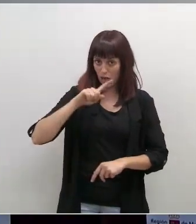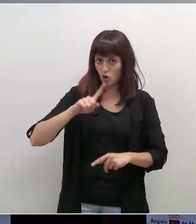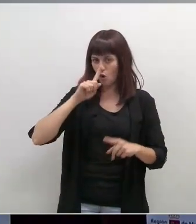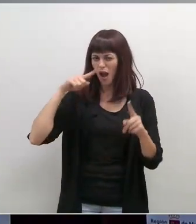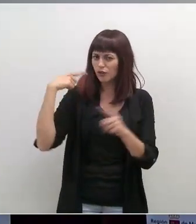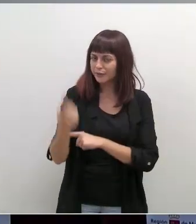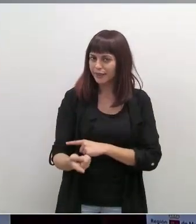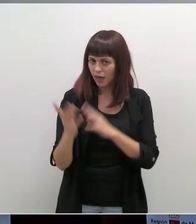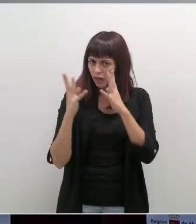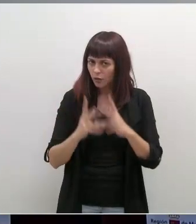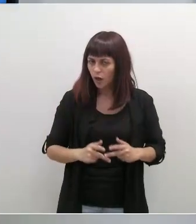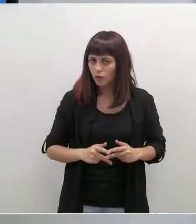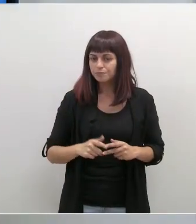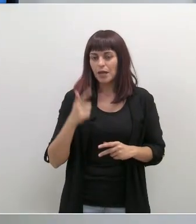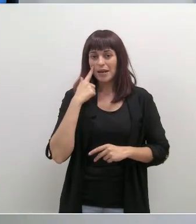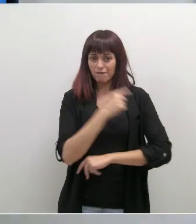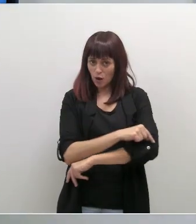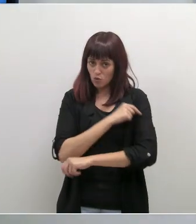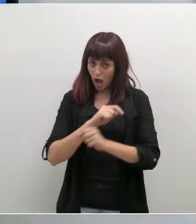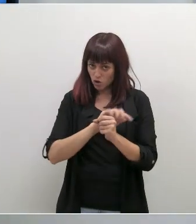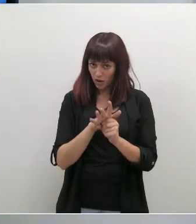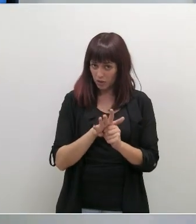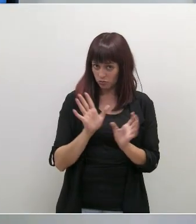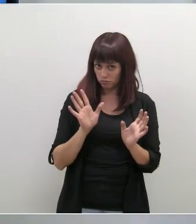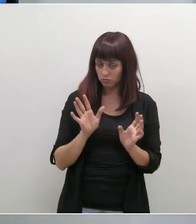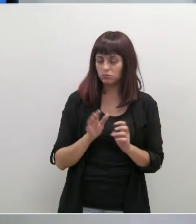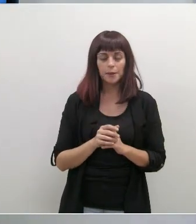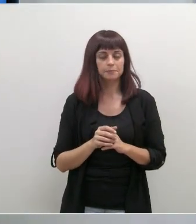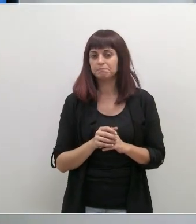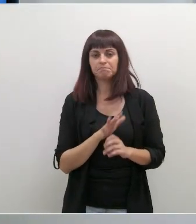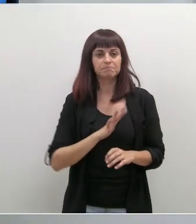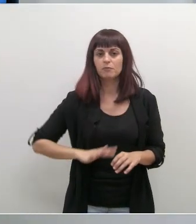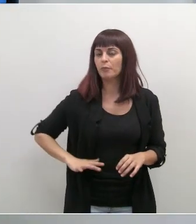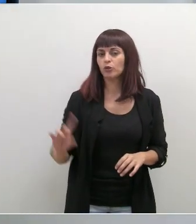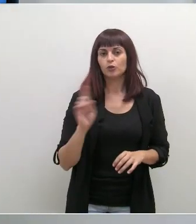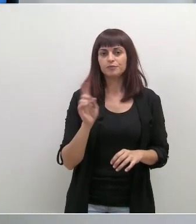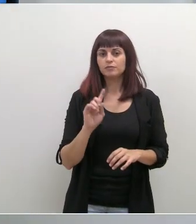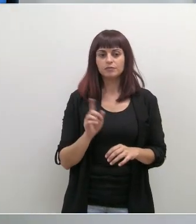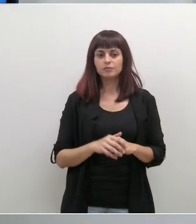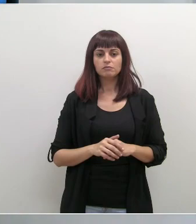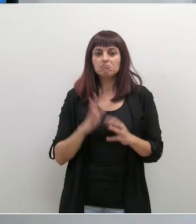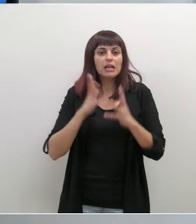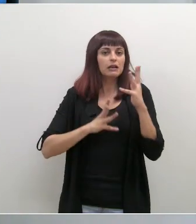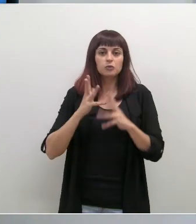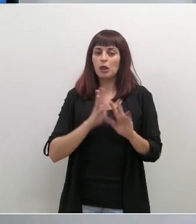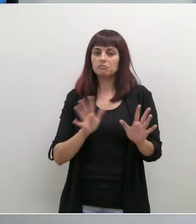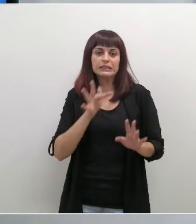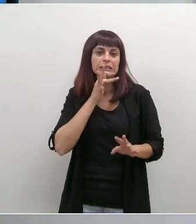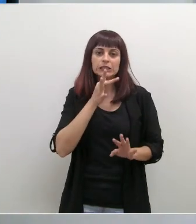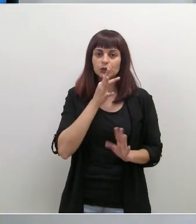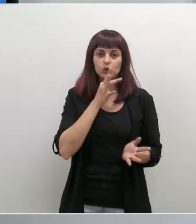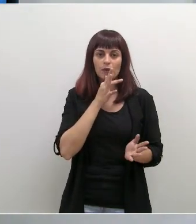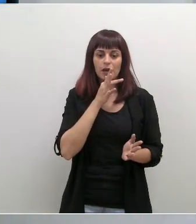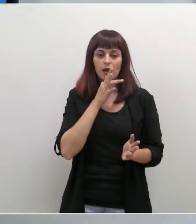2021? La vacuna COVID, entiendo. En principio no está establecido el cálculo. Yo creo que todavía no están hechos